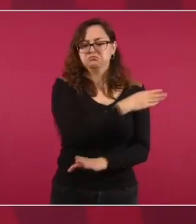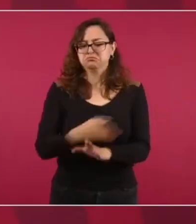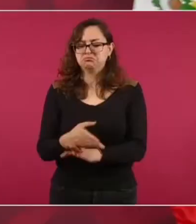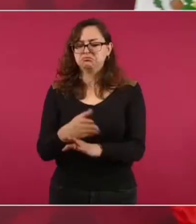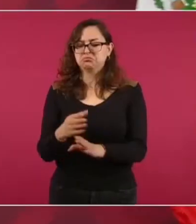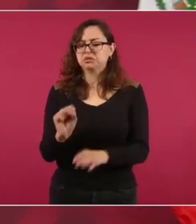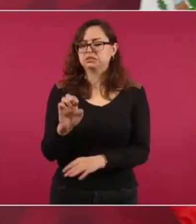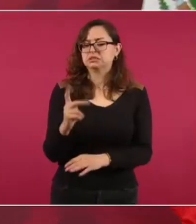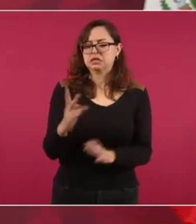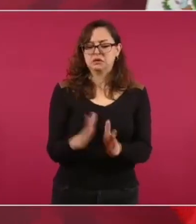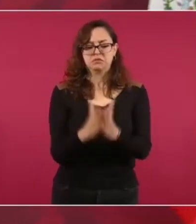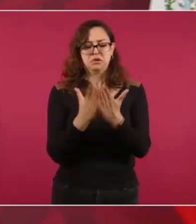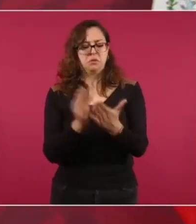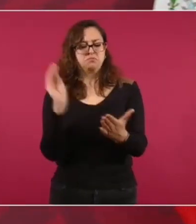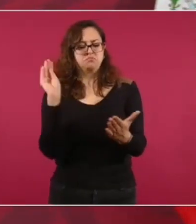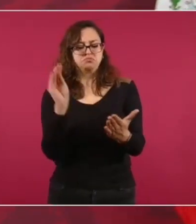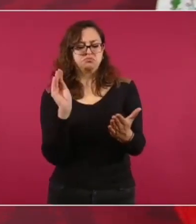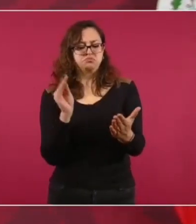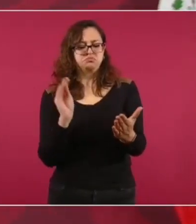los contrataban con